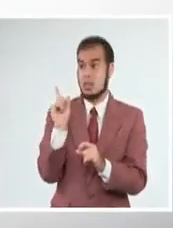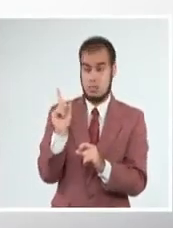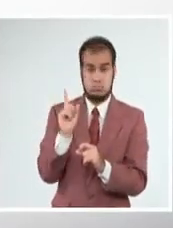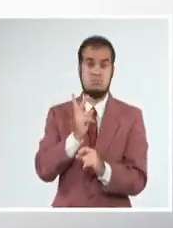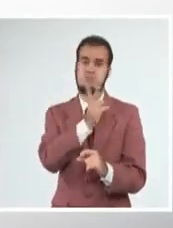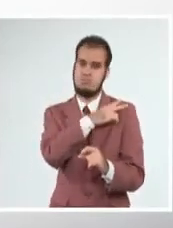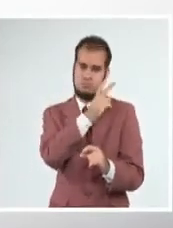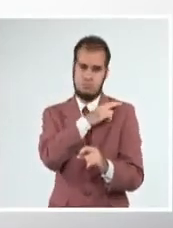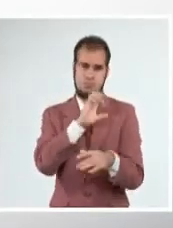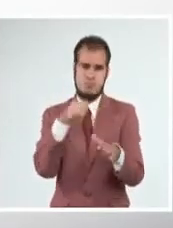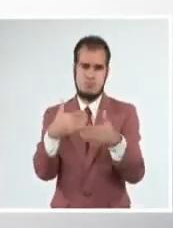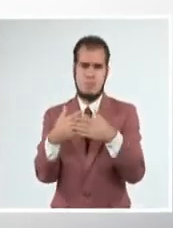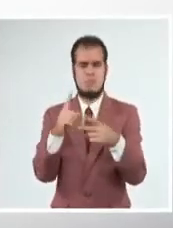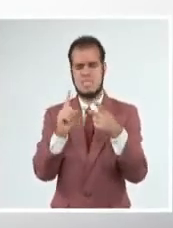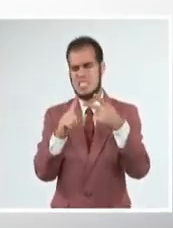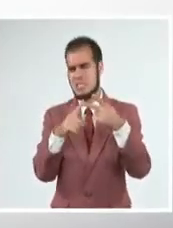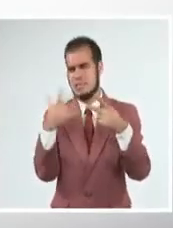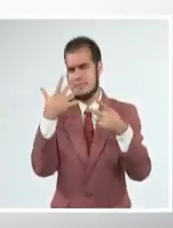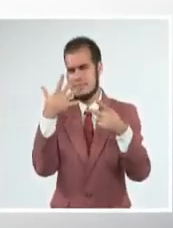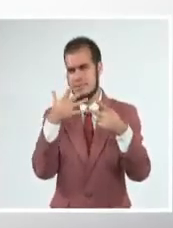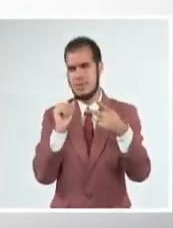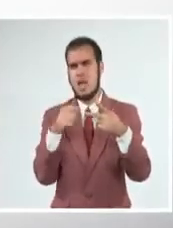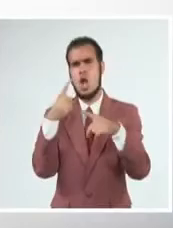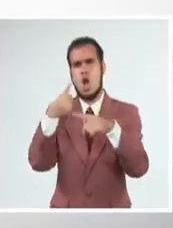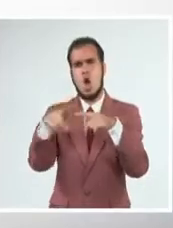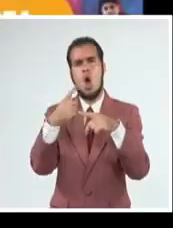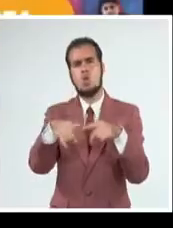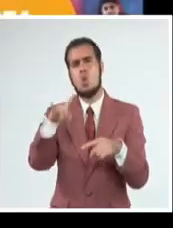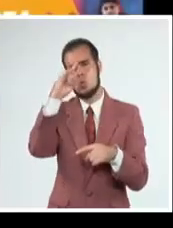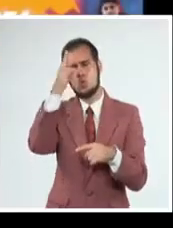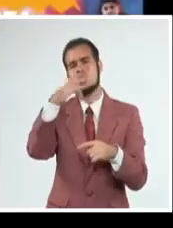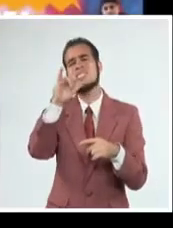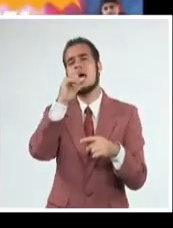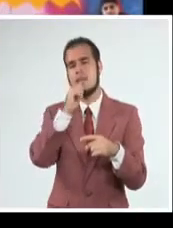los Estados Unidos para el Desarrollo Internacional, USAID.